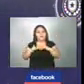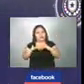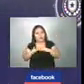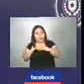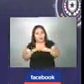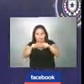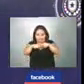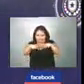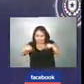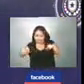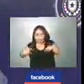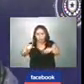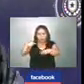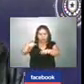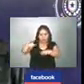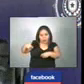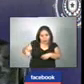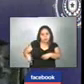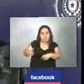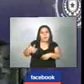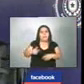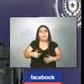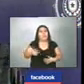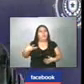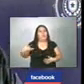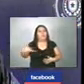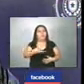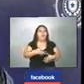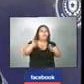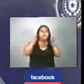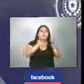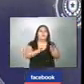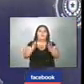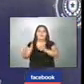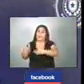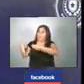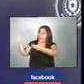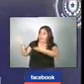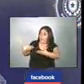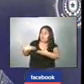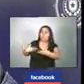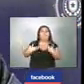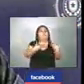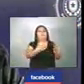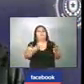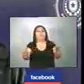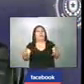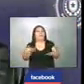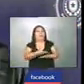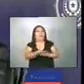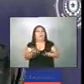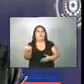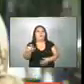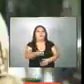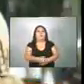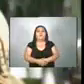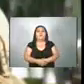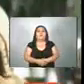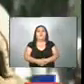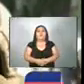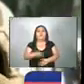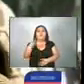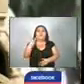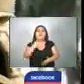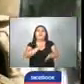balísticas. Como les digo, ya en la medida que venimos obteniendo recursos, en esa medida venimos equipando mejor a la gente. La